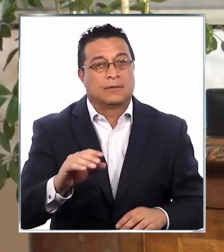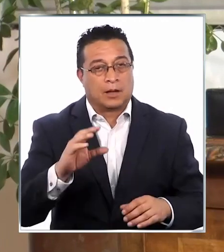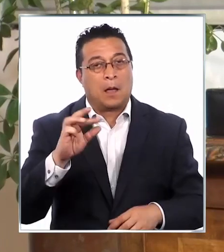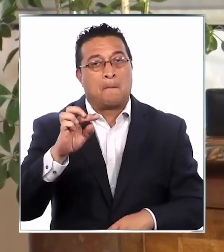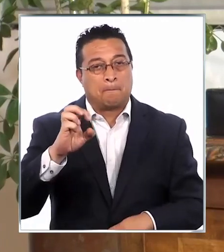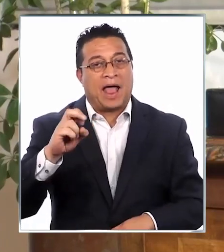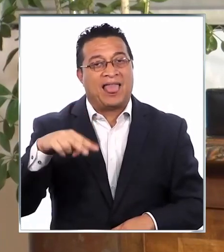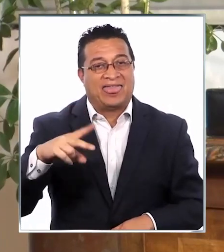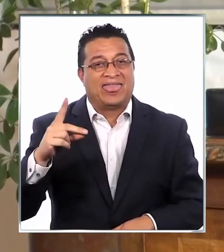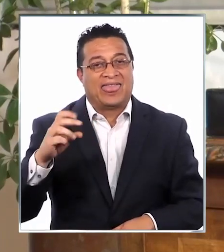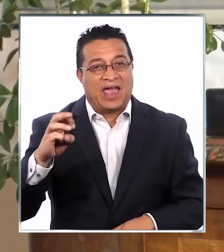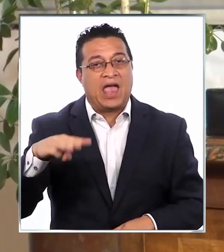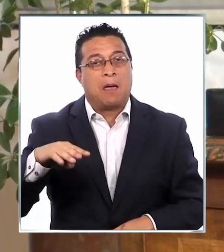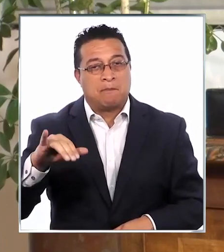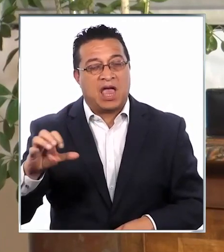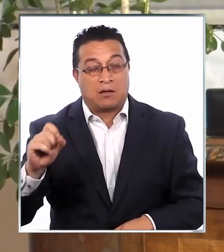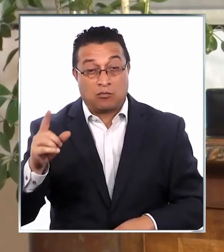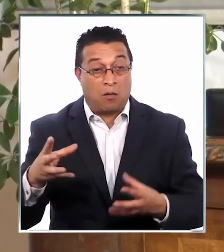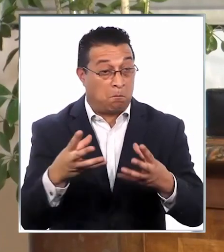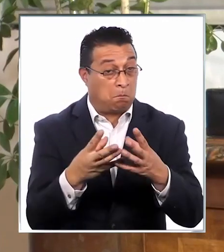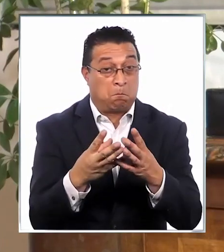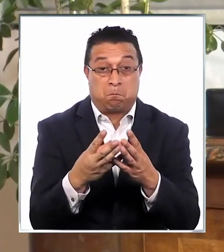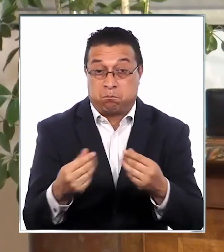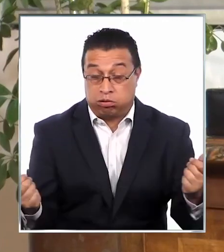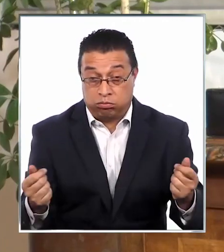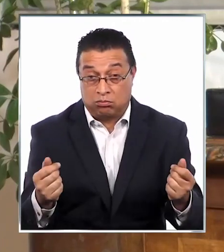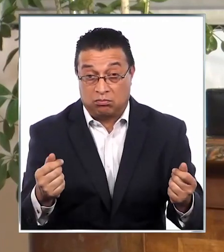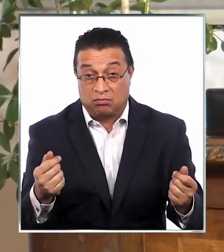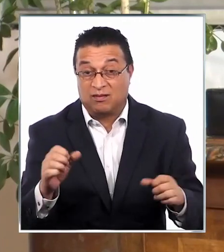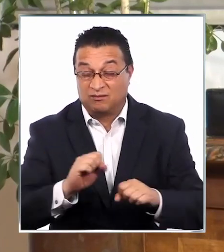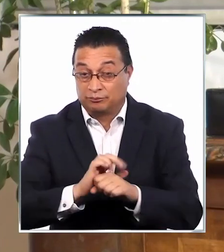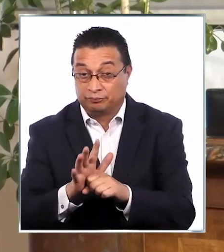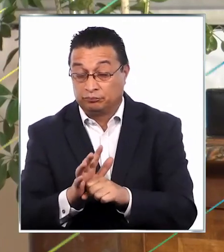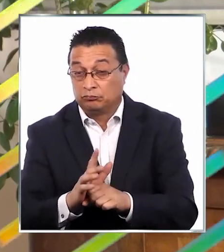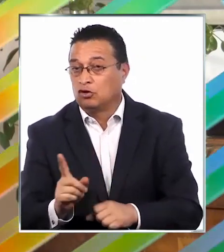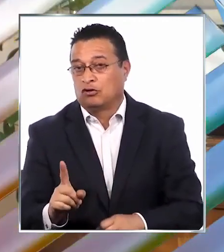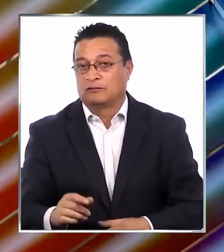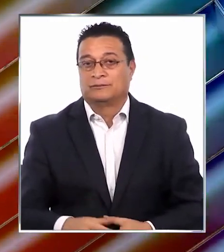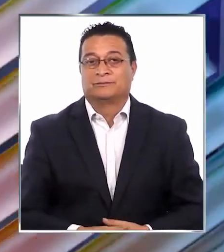estado de pandemia, porque no creo que el virus desaparezca en forma espontánea.